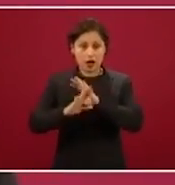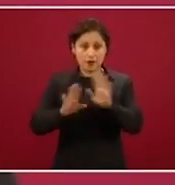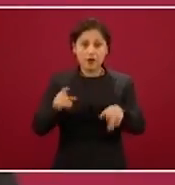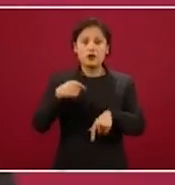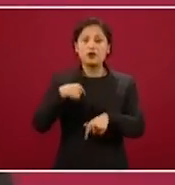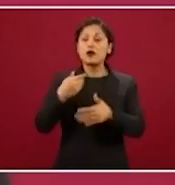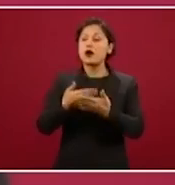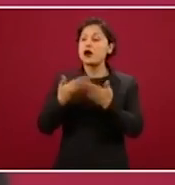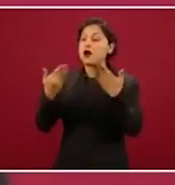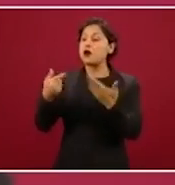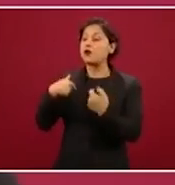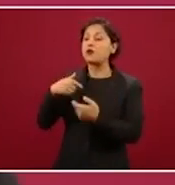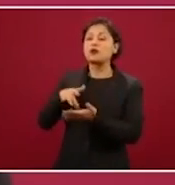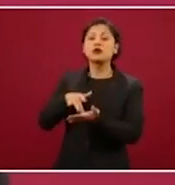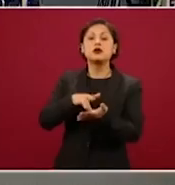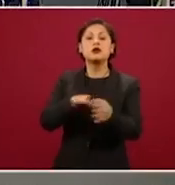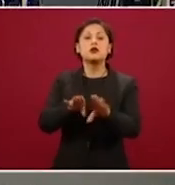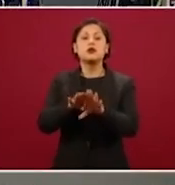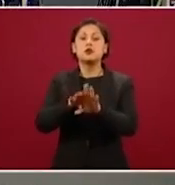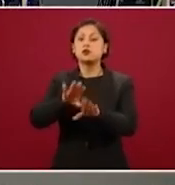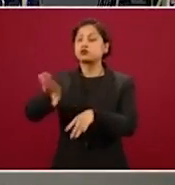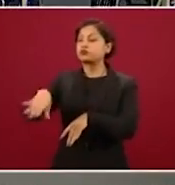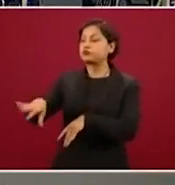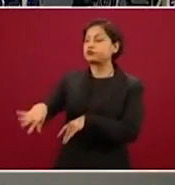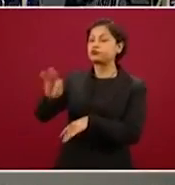aprovechar a partir de la pregunta.